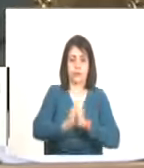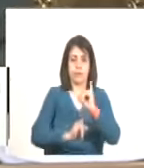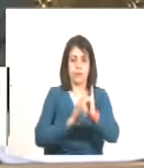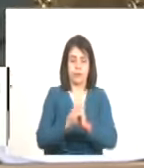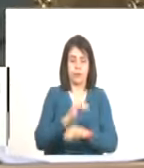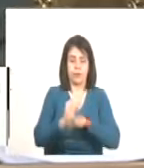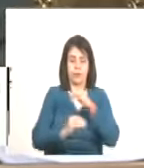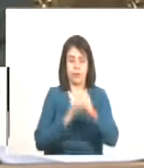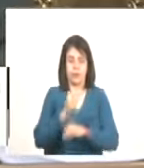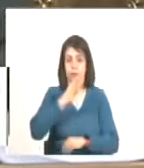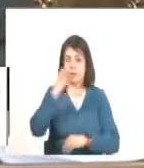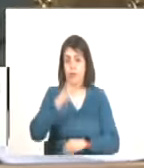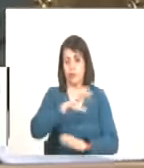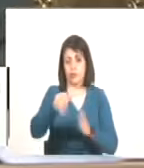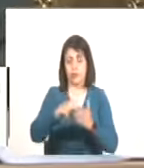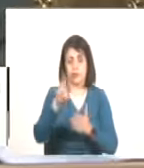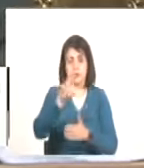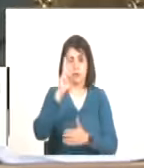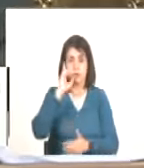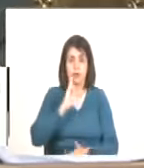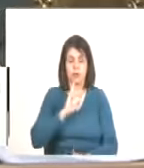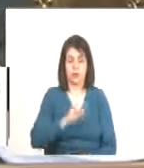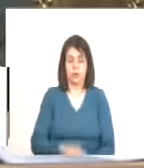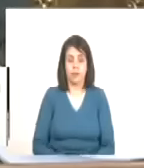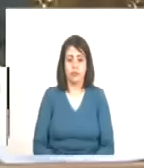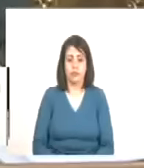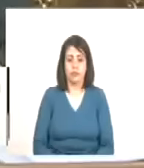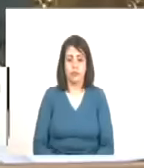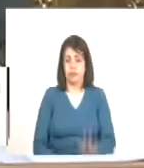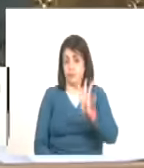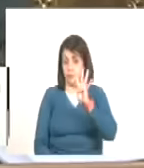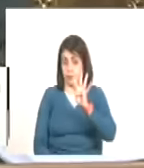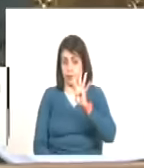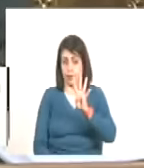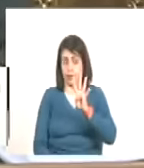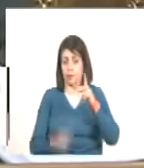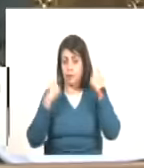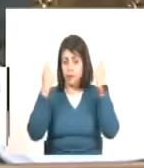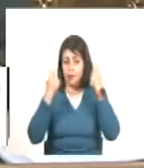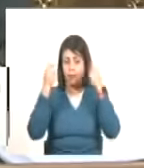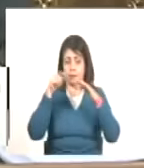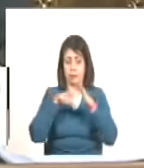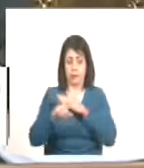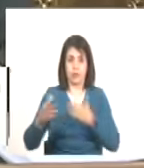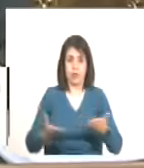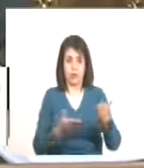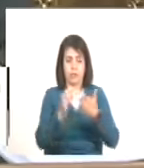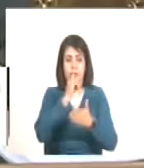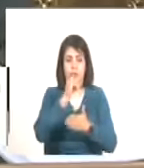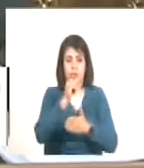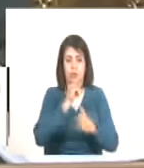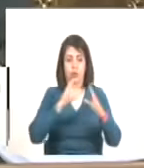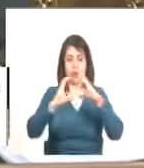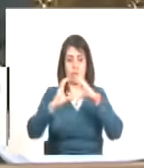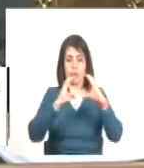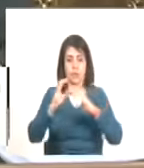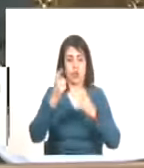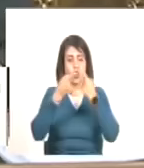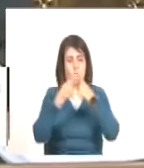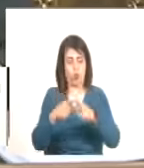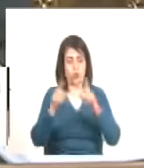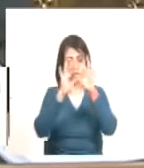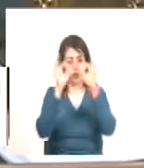internacionales suscritos y ratificados por la República Bolivariana de Venezuela. 4. Promover el acceso a servicios de información, comunicaciones y de otro